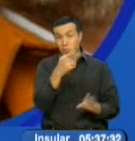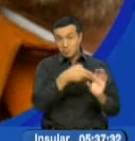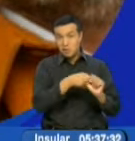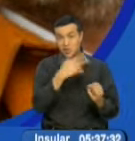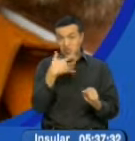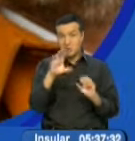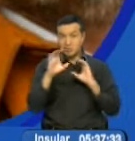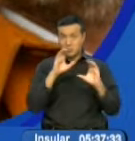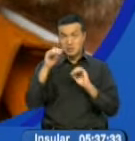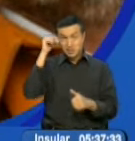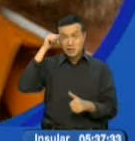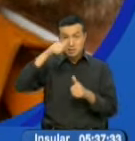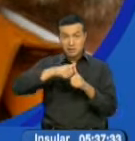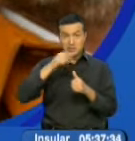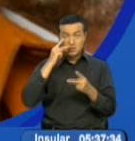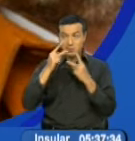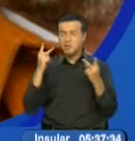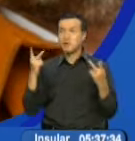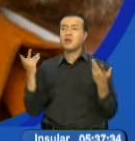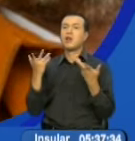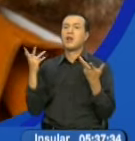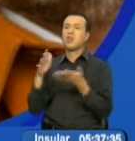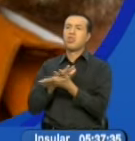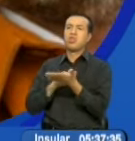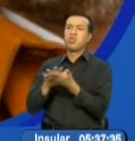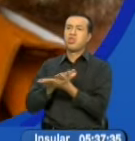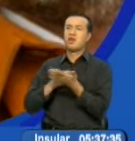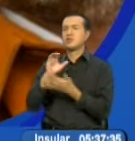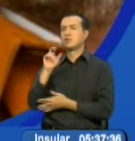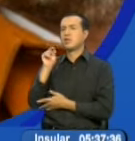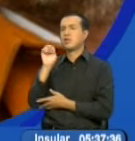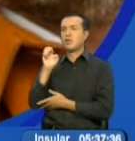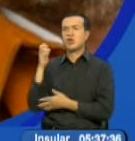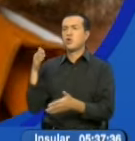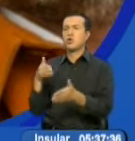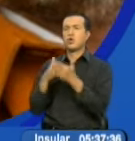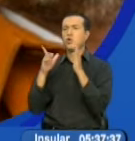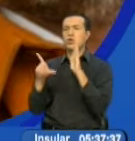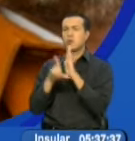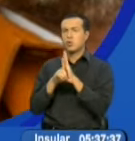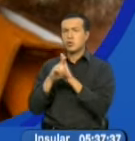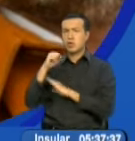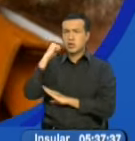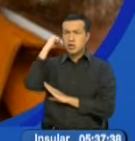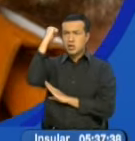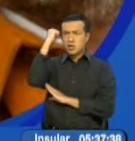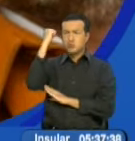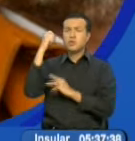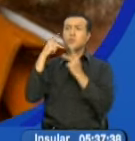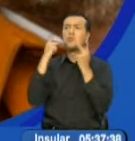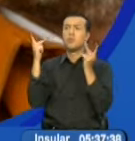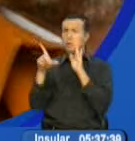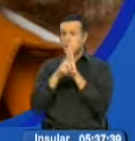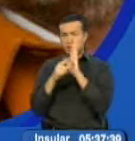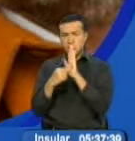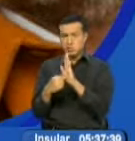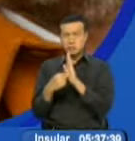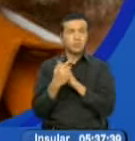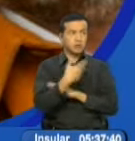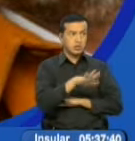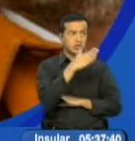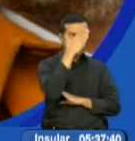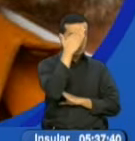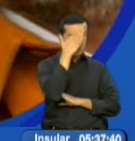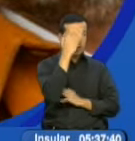¿verdad? Estuve y constaté las barbaridades cometidas por CNE contra ley. Derecho público, solo lo que dice la ley. Pero sabes que